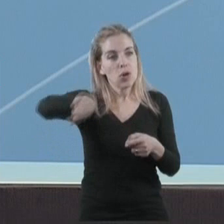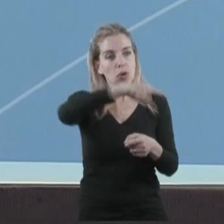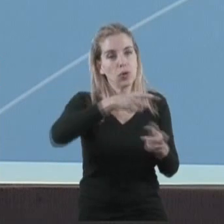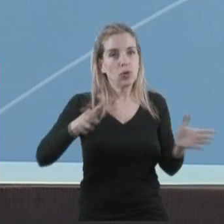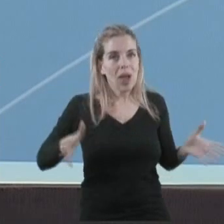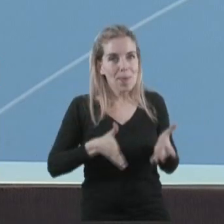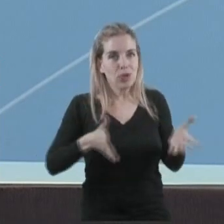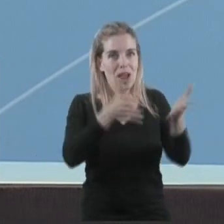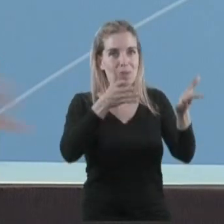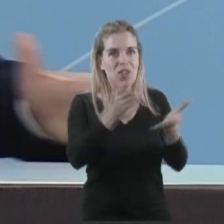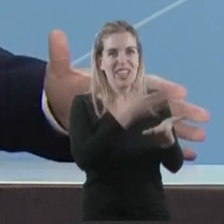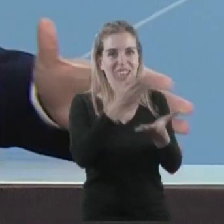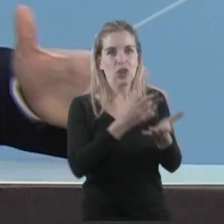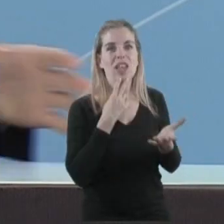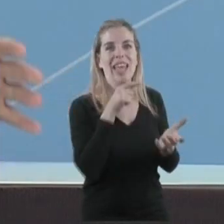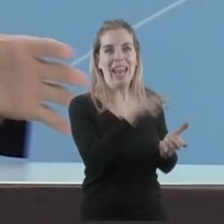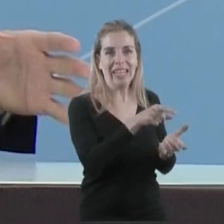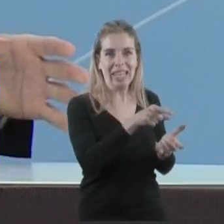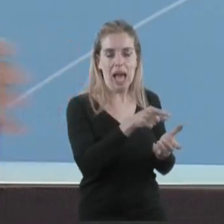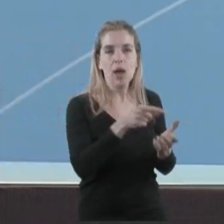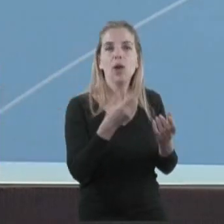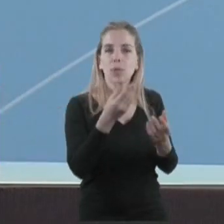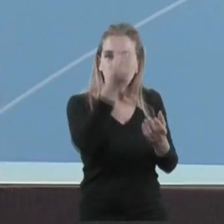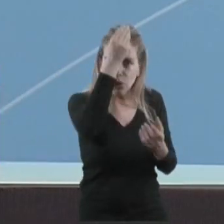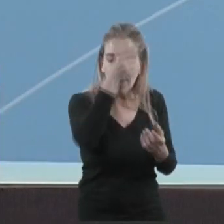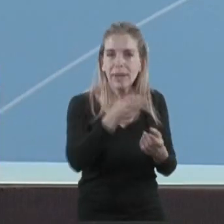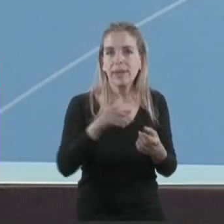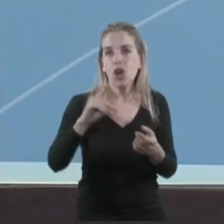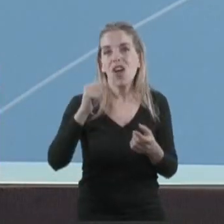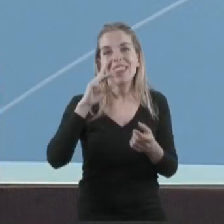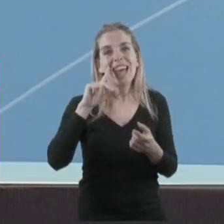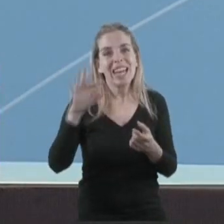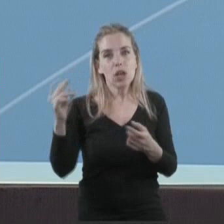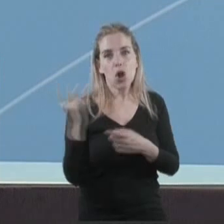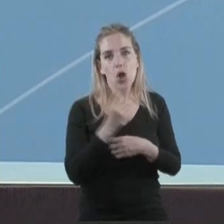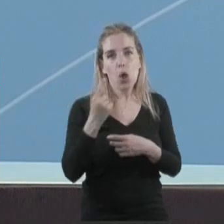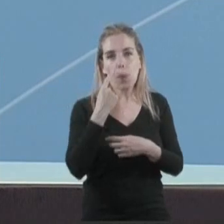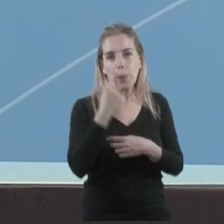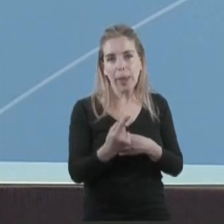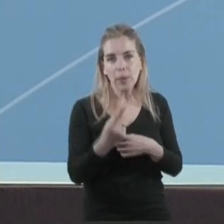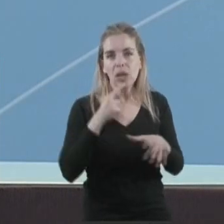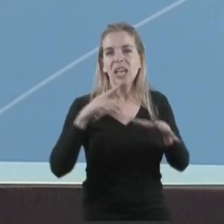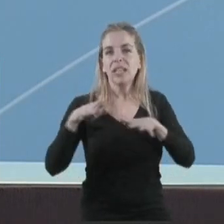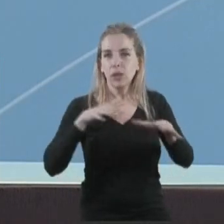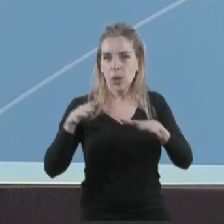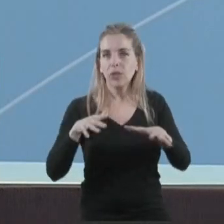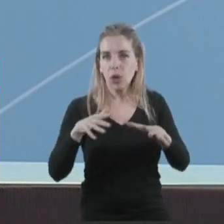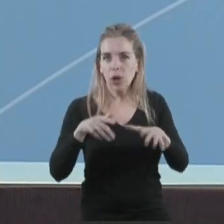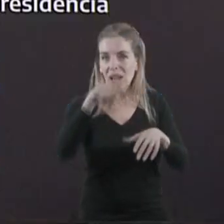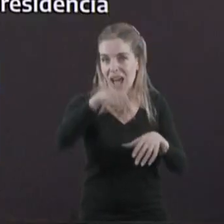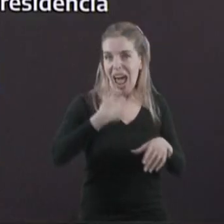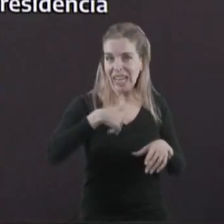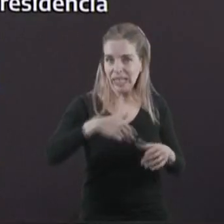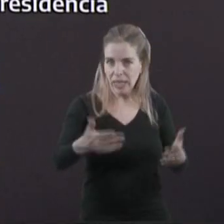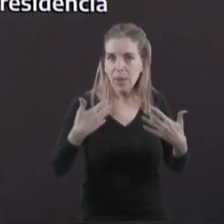energética en la Argentina, muchas veces nos enfrentamos con Darío a situaciones en las cuales vemos con claridad que la Argentina tiene grandes